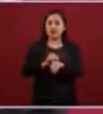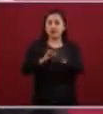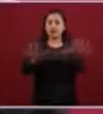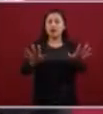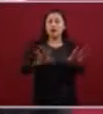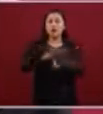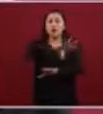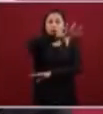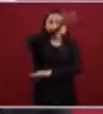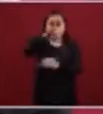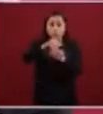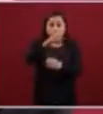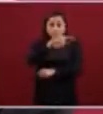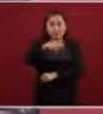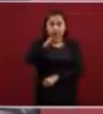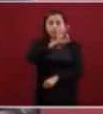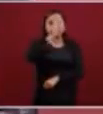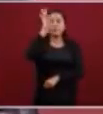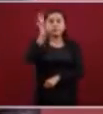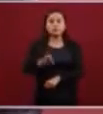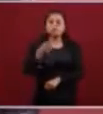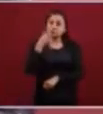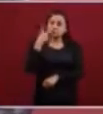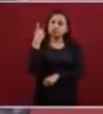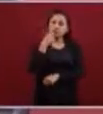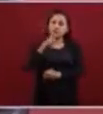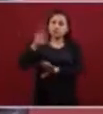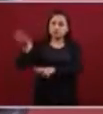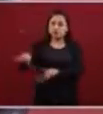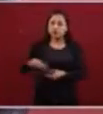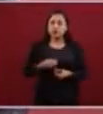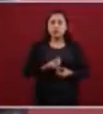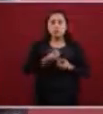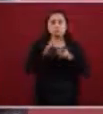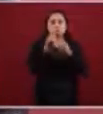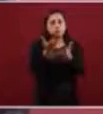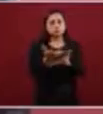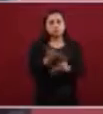ocultar absolutamente nada, decir toda la verdad,